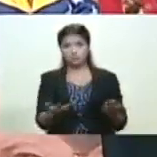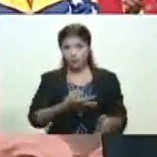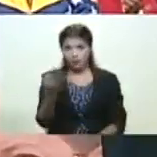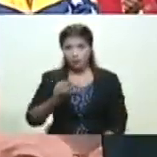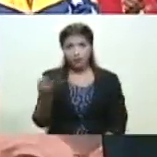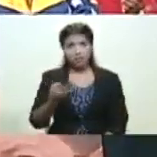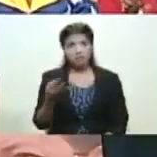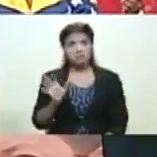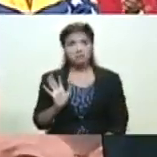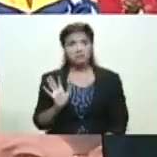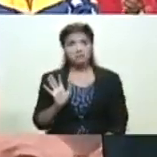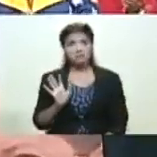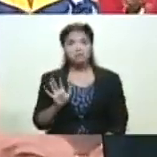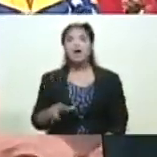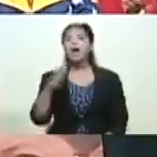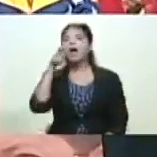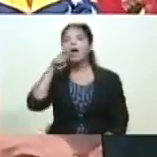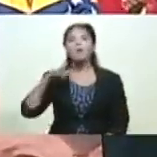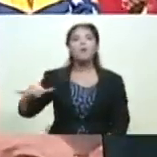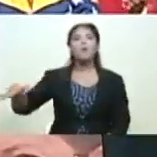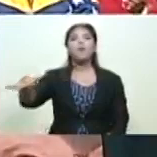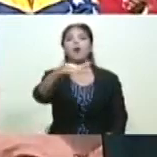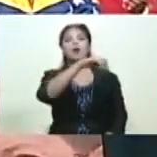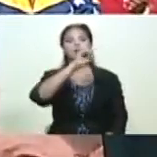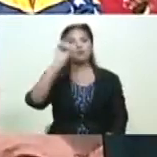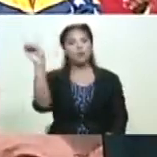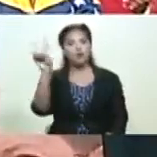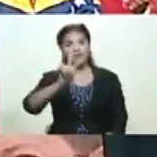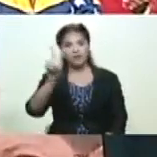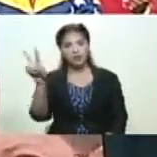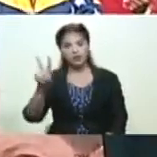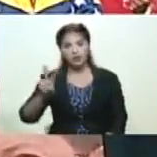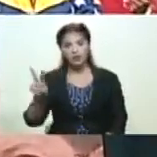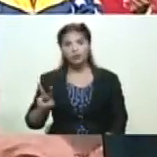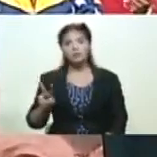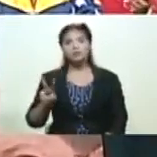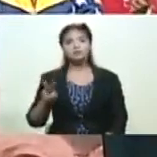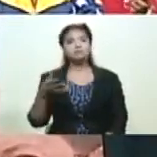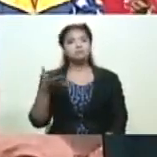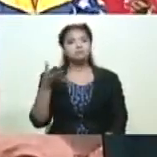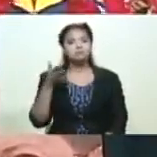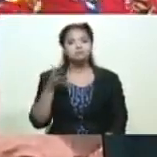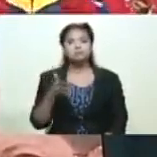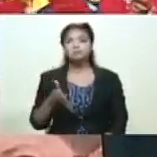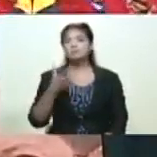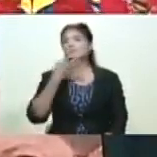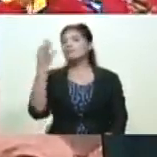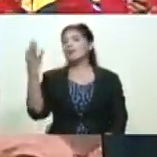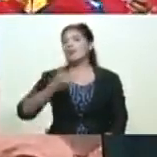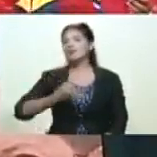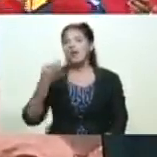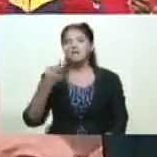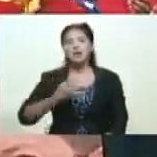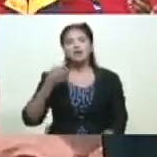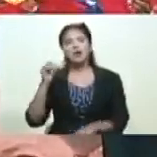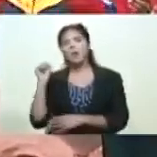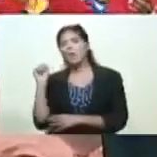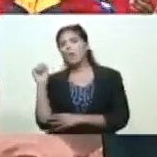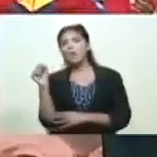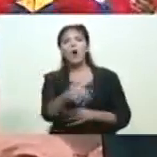verdad. El pueblo venezolano le propinó un verdadero